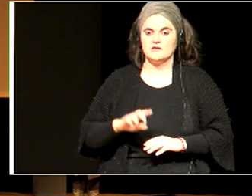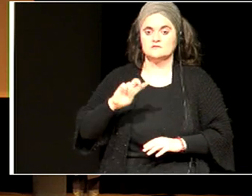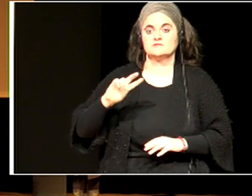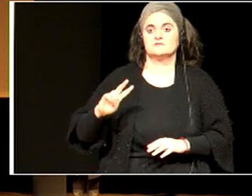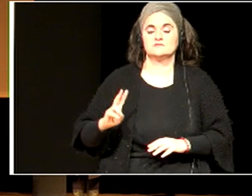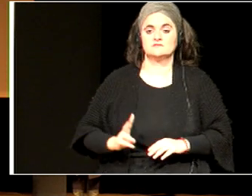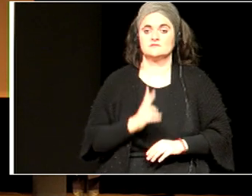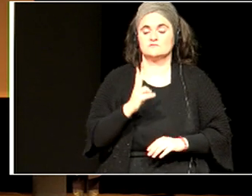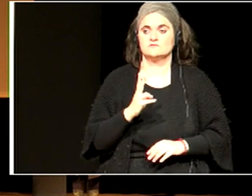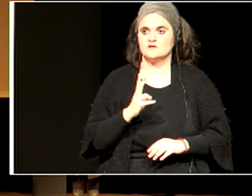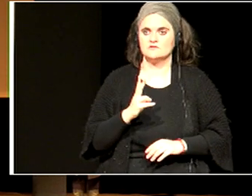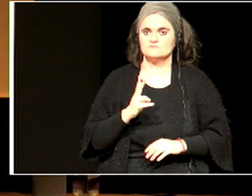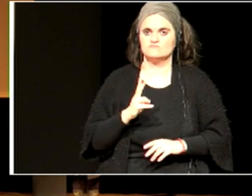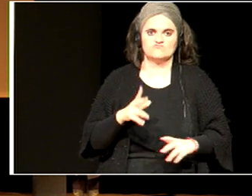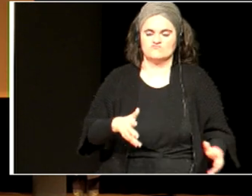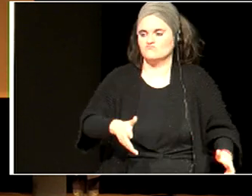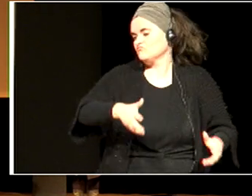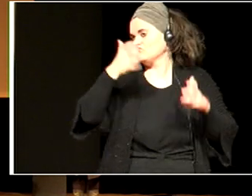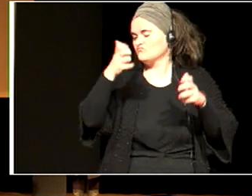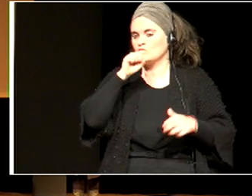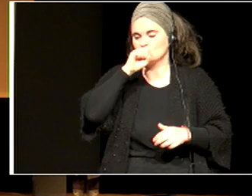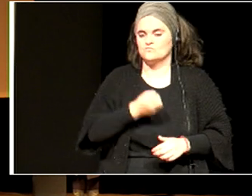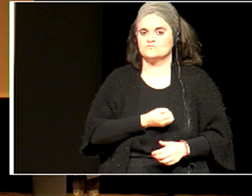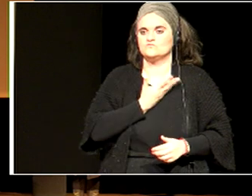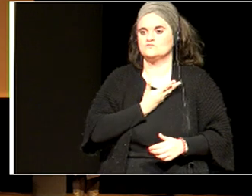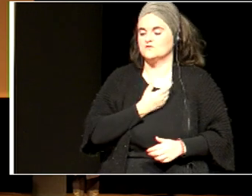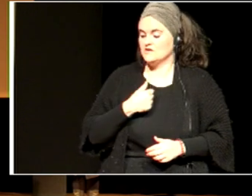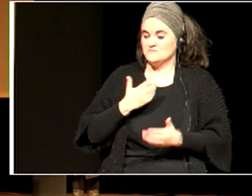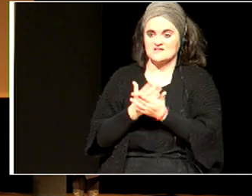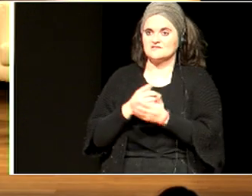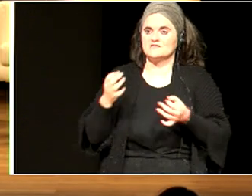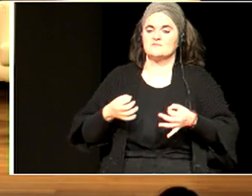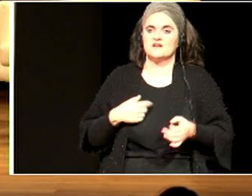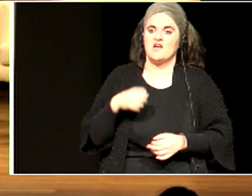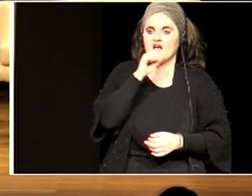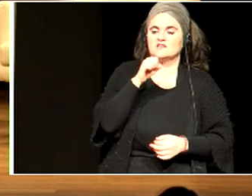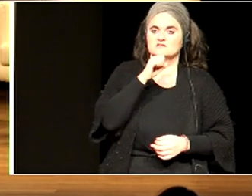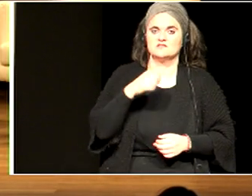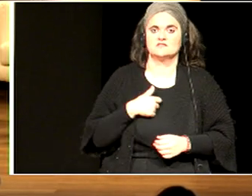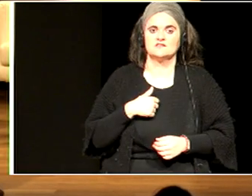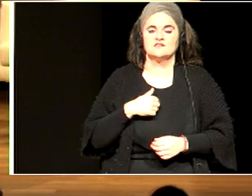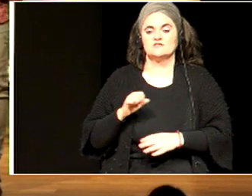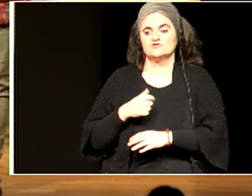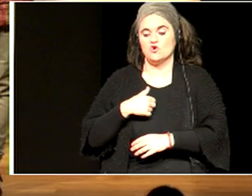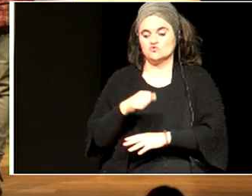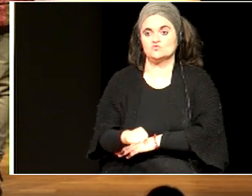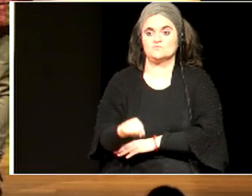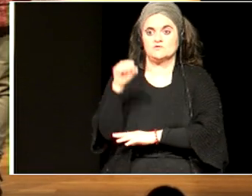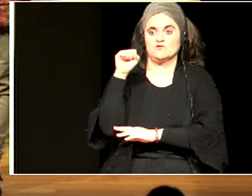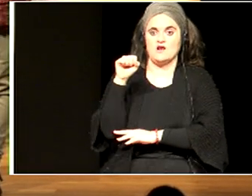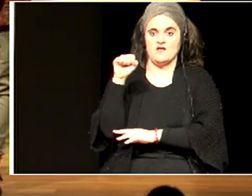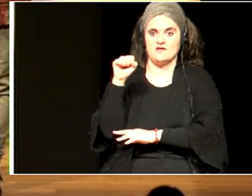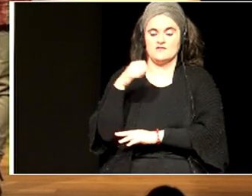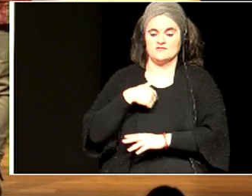en mis clases todos los años triunfa súper lola y salen cantando son súper lola la heroína que más mola tiene un rap guapísimo